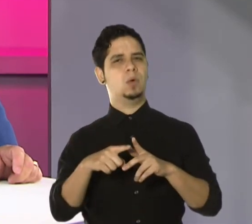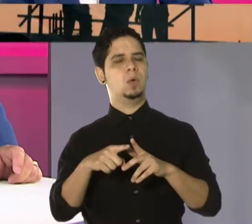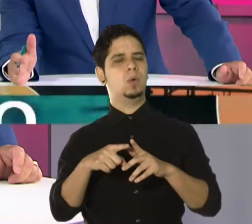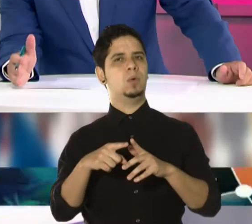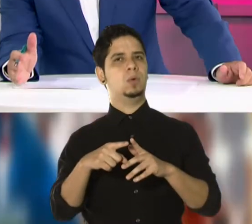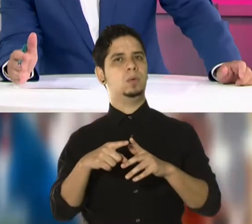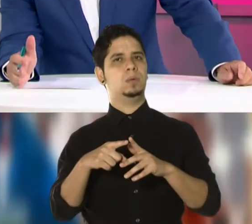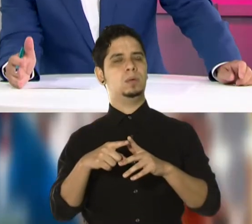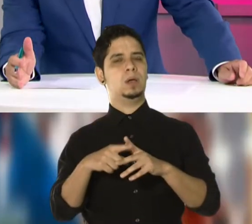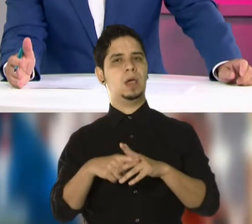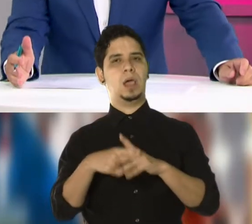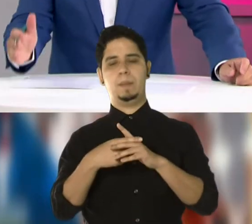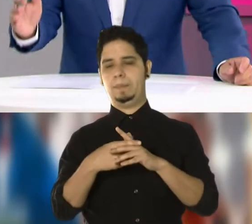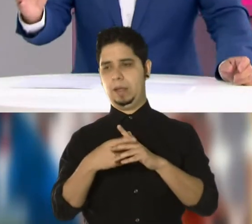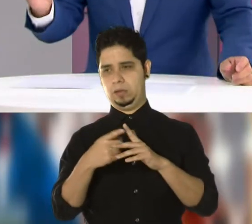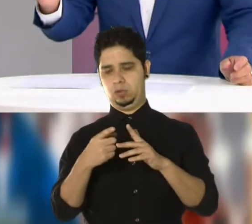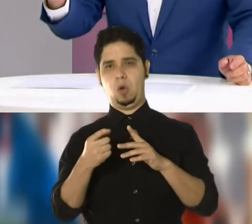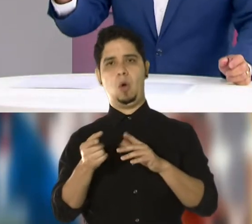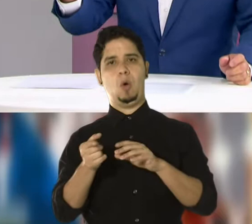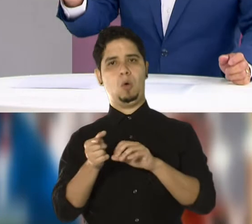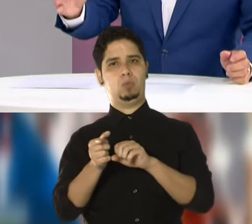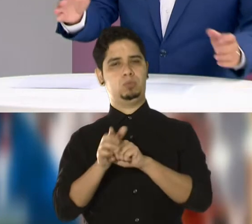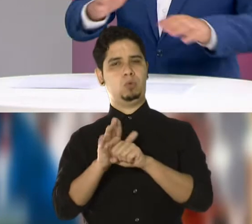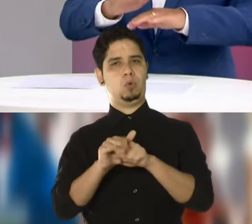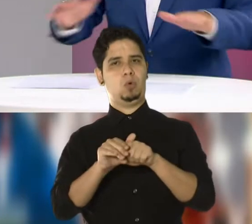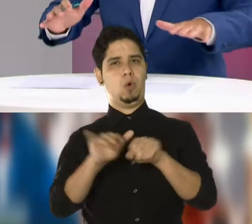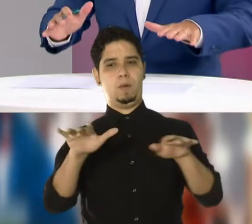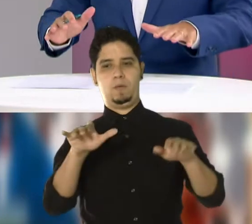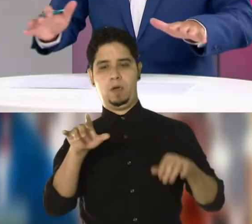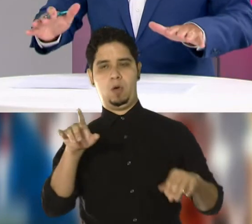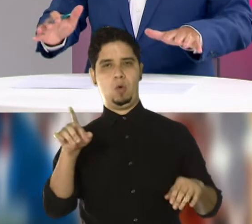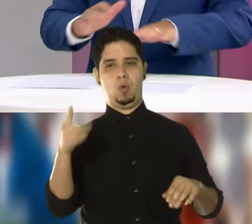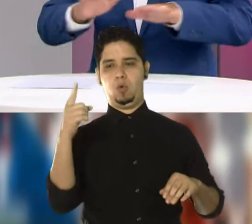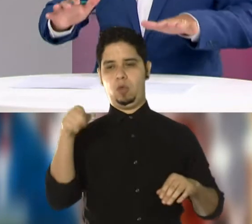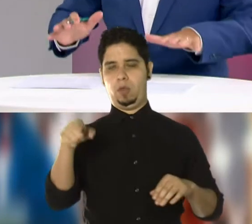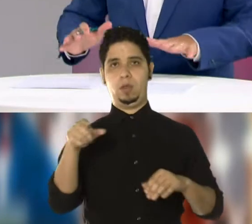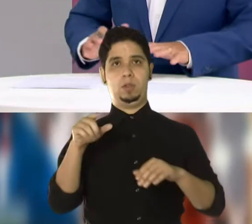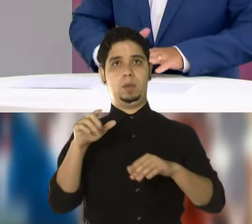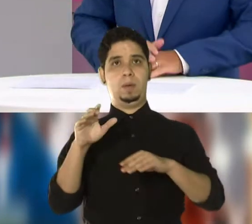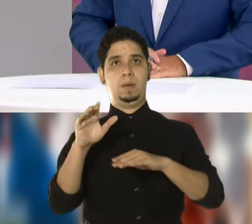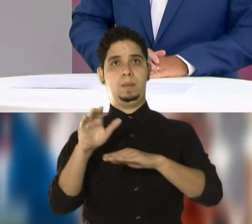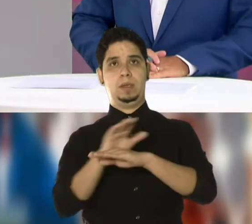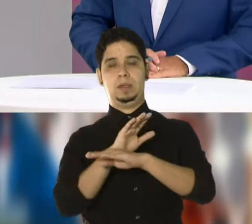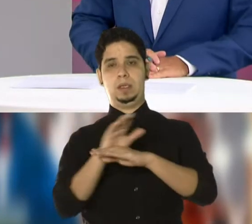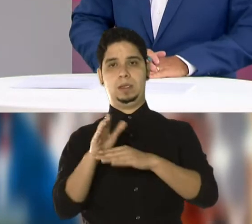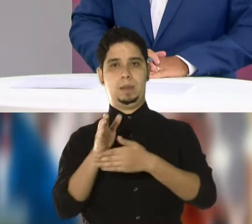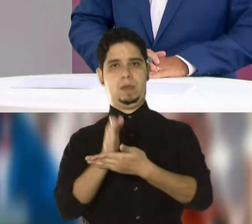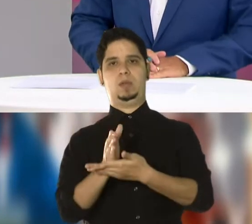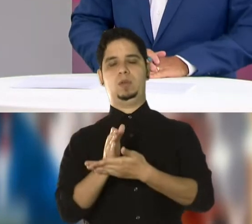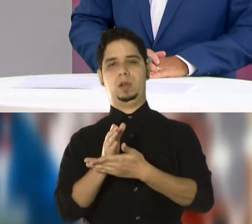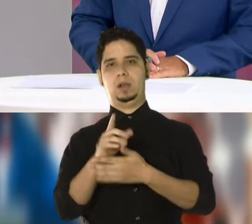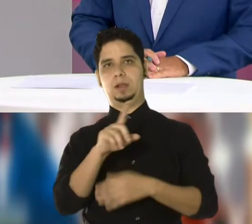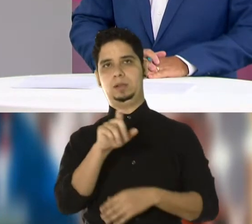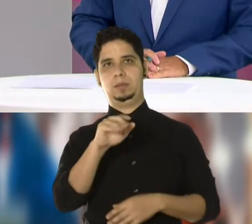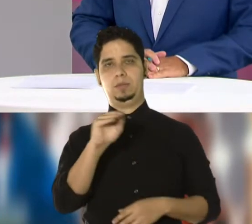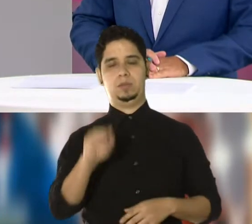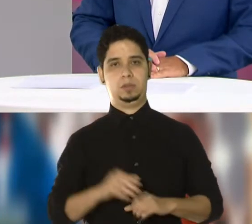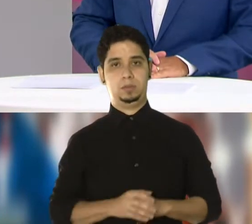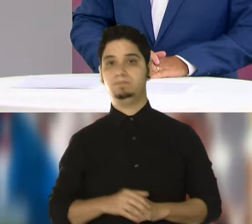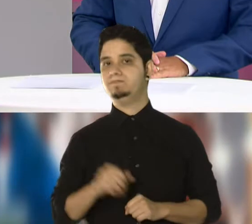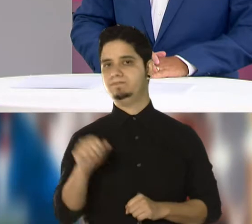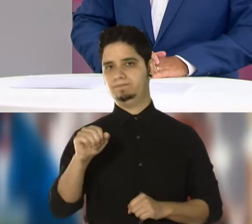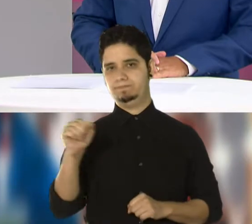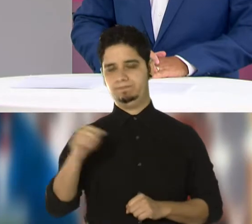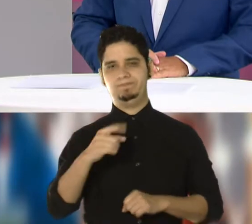comenzaron los casos de COVID en Puerto Rico, fue uno de los sectores que se paralizó totalmente, al 100%. Nos cerraron, pero gracias a que